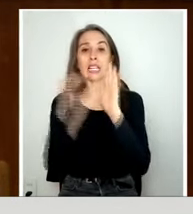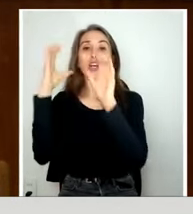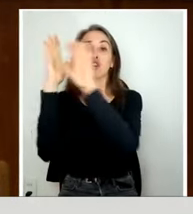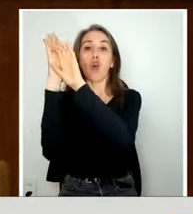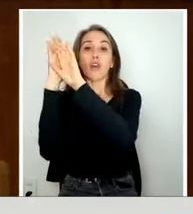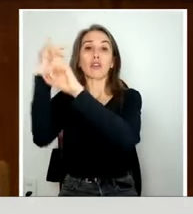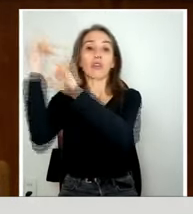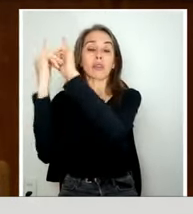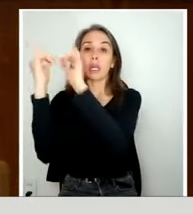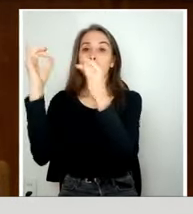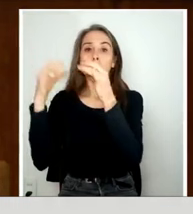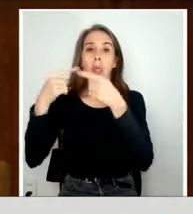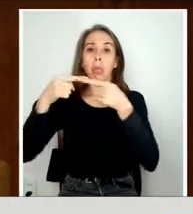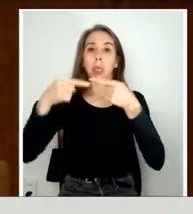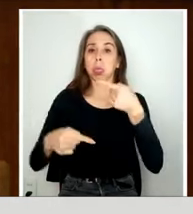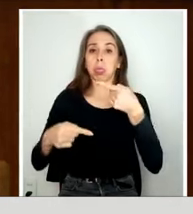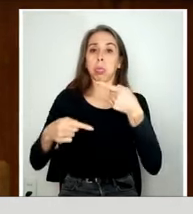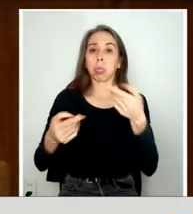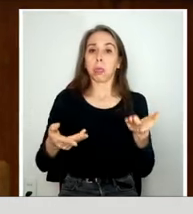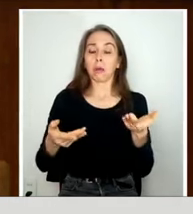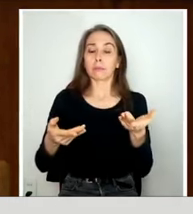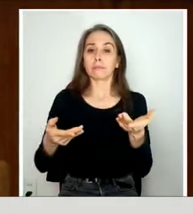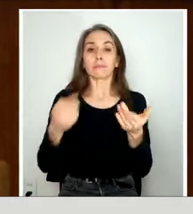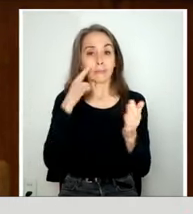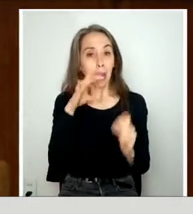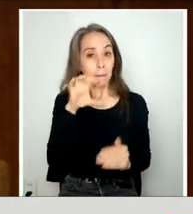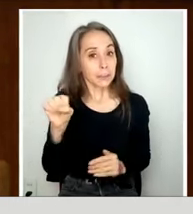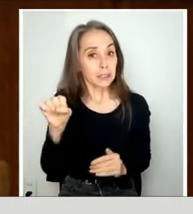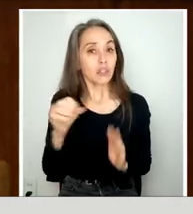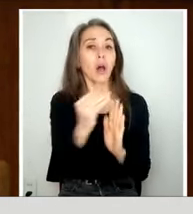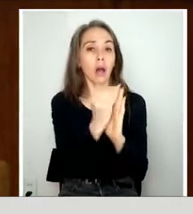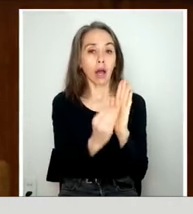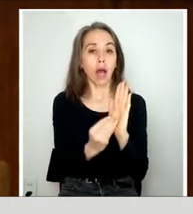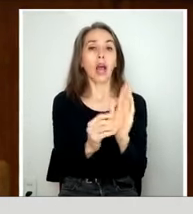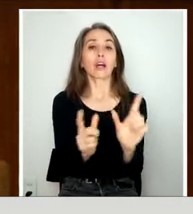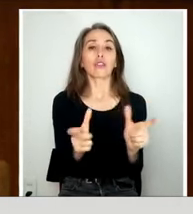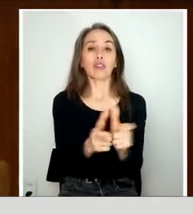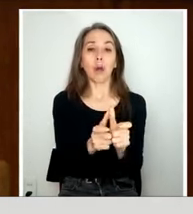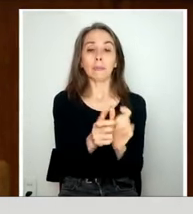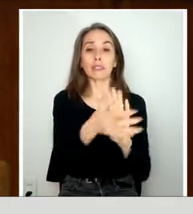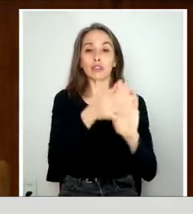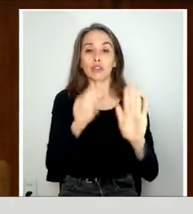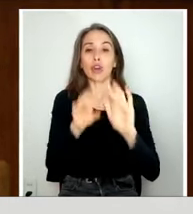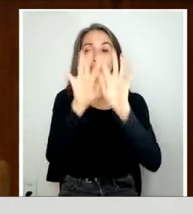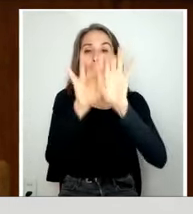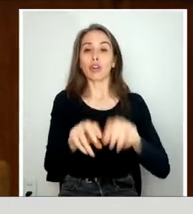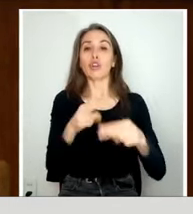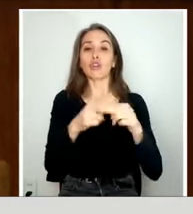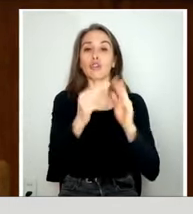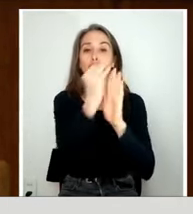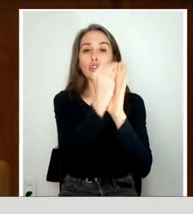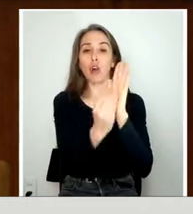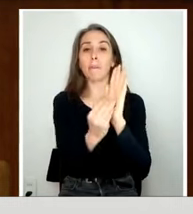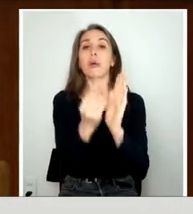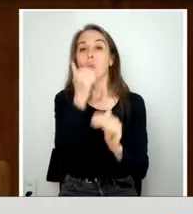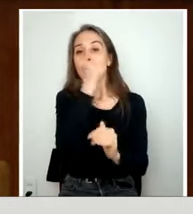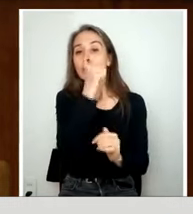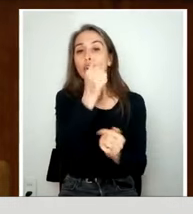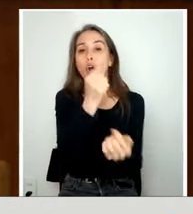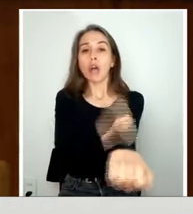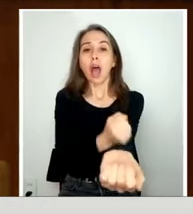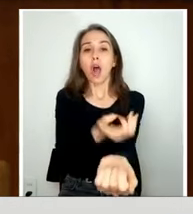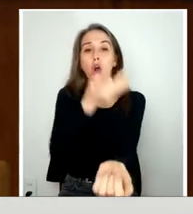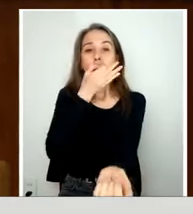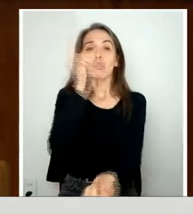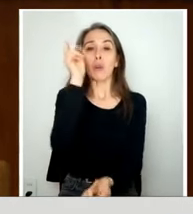por tal motivo la iniciativa Suprema atribuciones de la comisión como la de elaborar el listado oficial de sustancias prohibidas y la de homologar